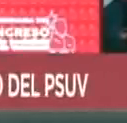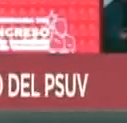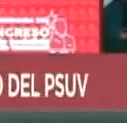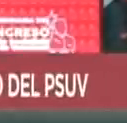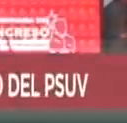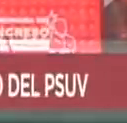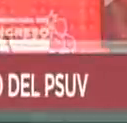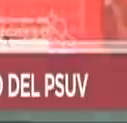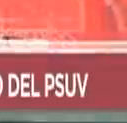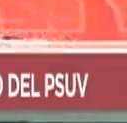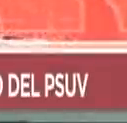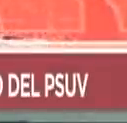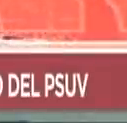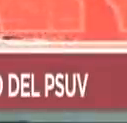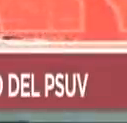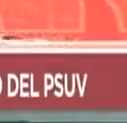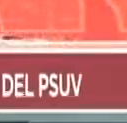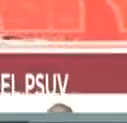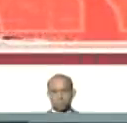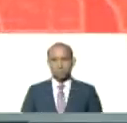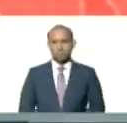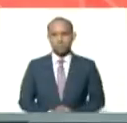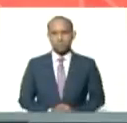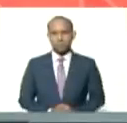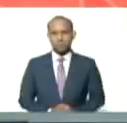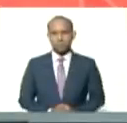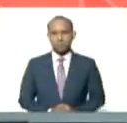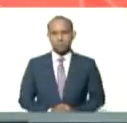El chavismo es un fenómeno